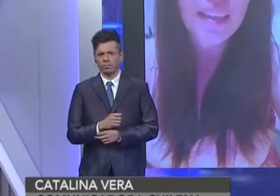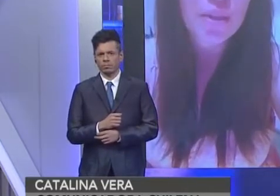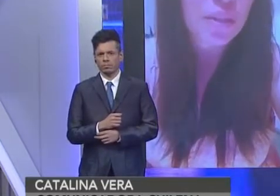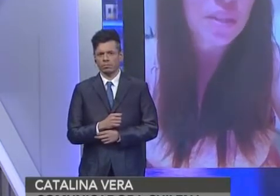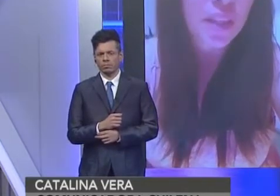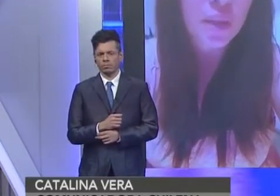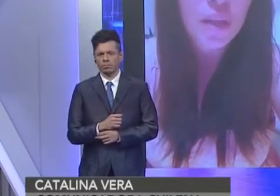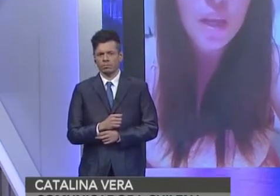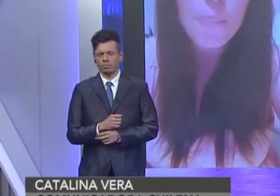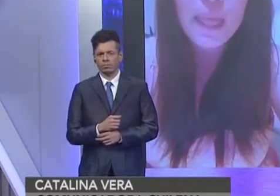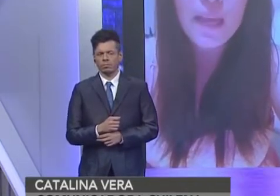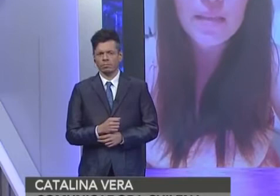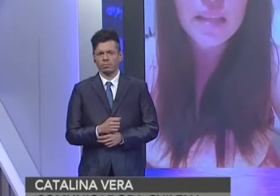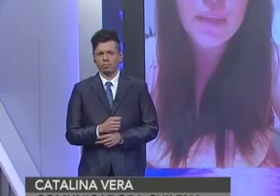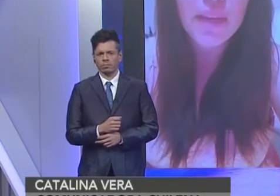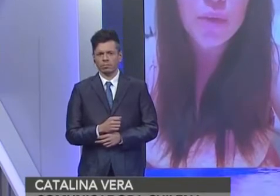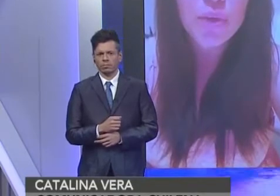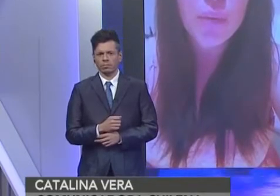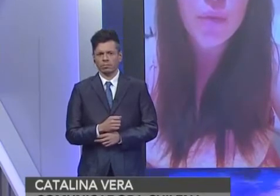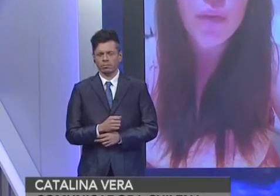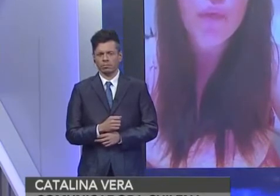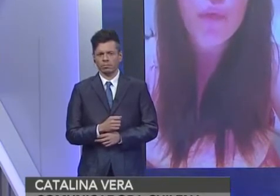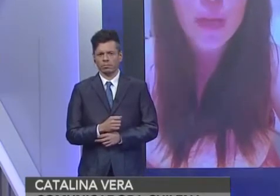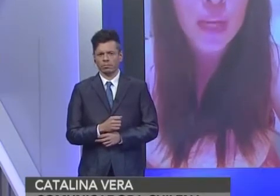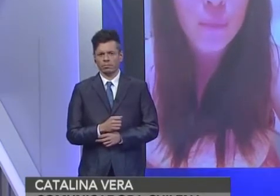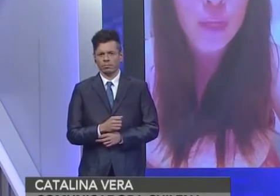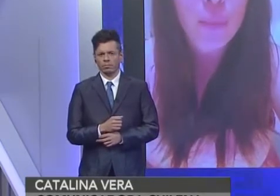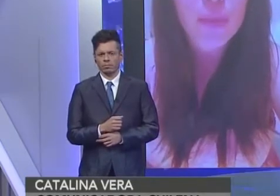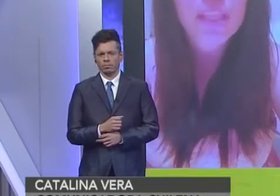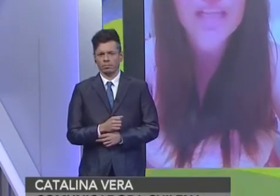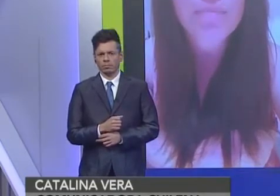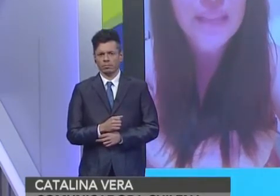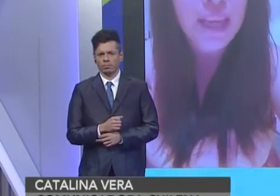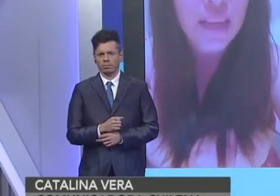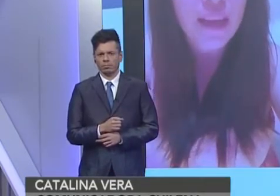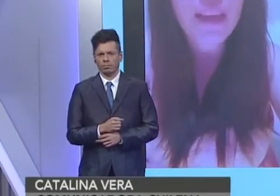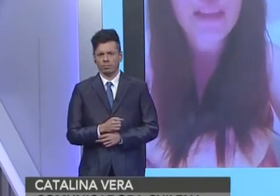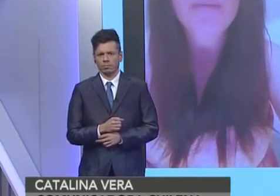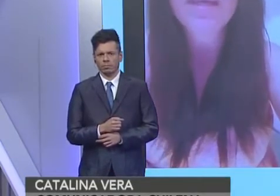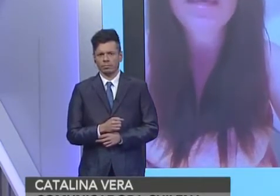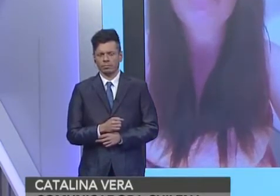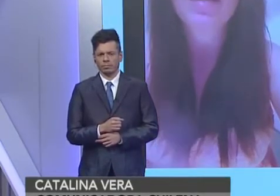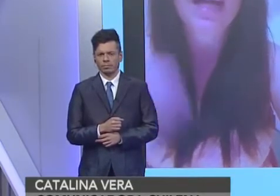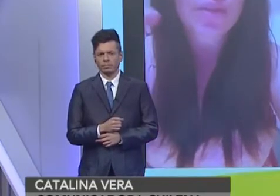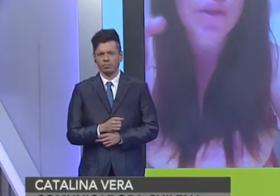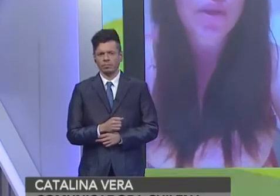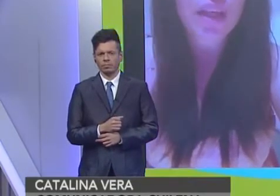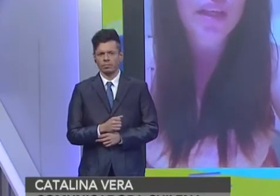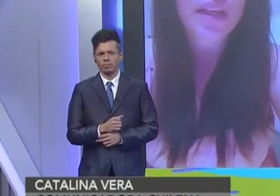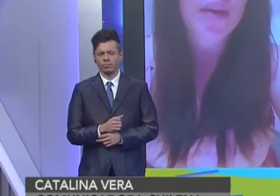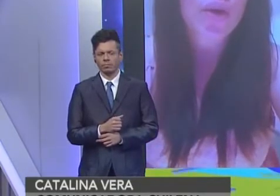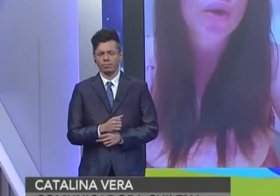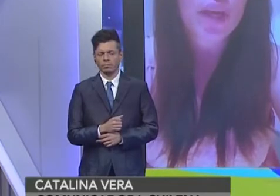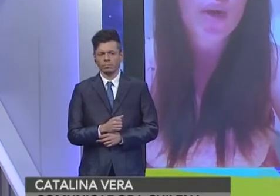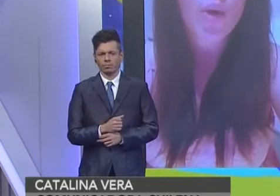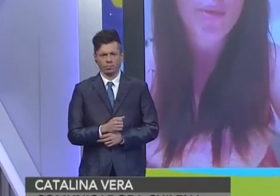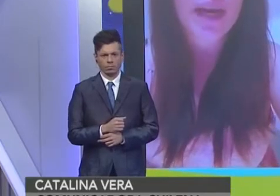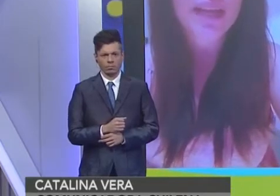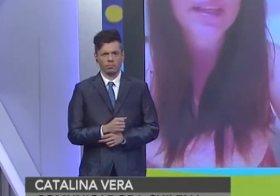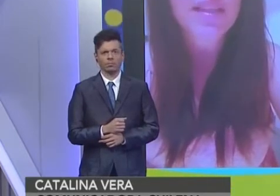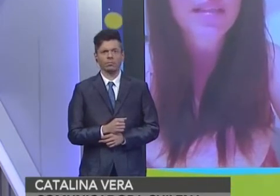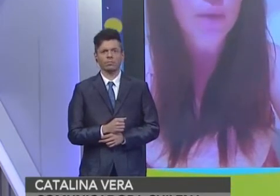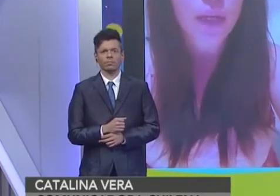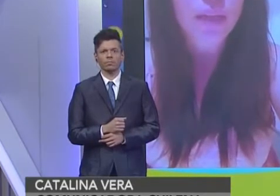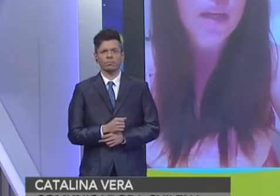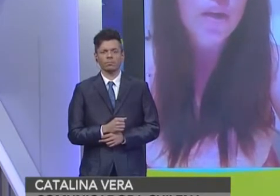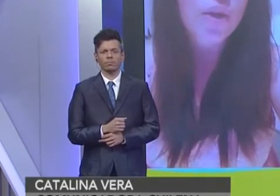este noticiero, sería maravilloso que por favor fueran, porque después se les pasa la edad y va bajando y ya no queda cupo para la gente